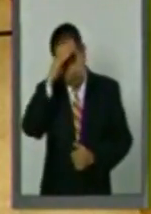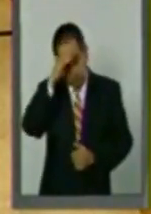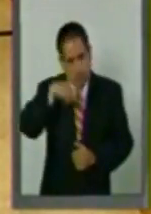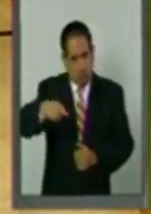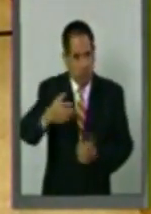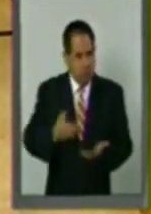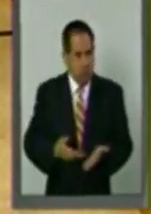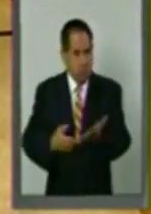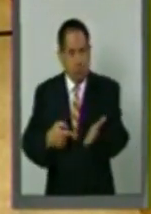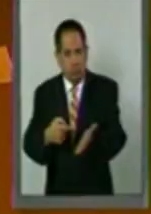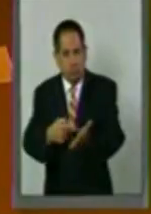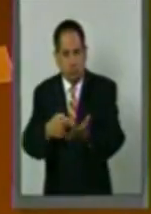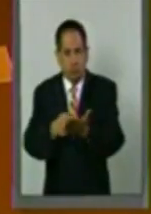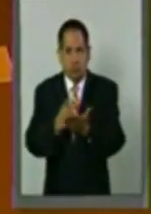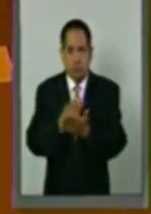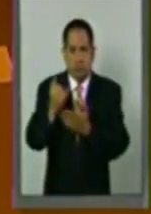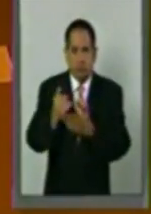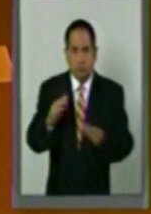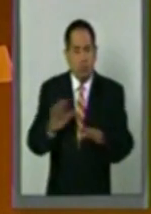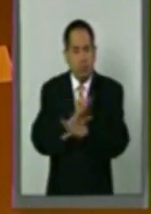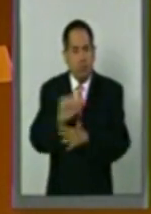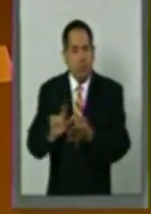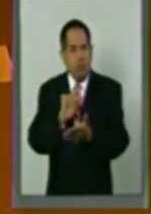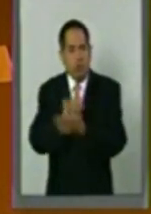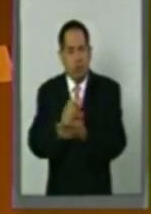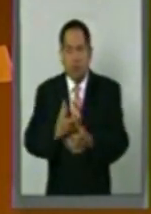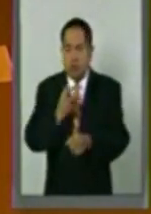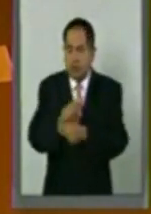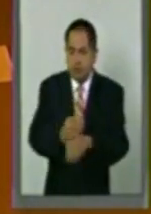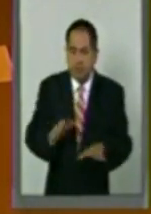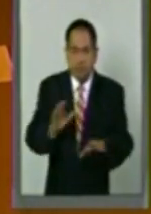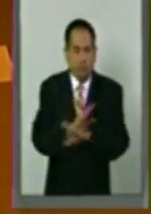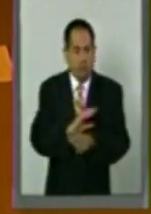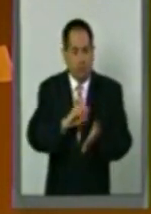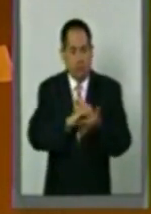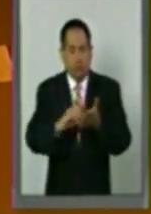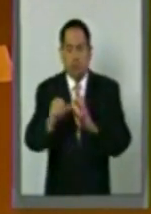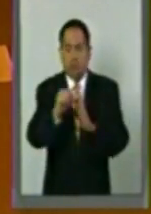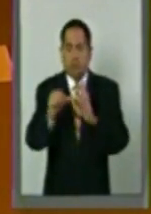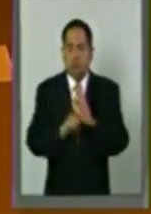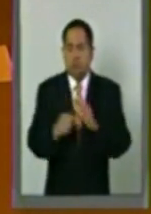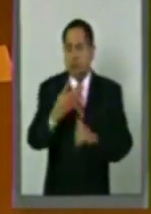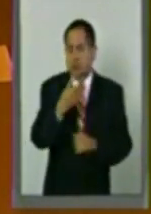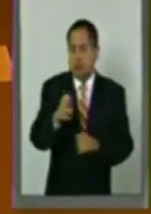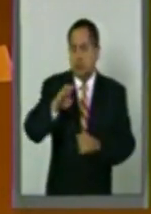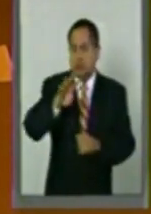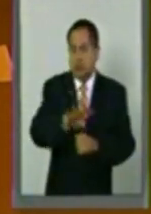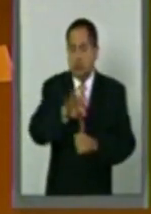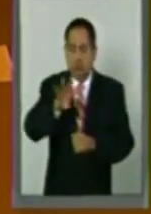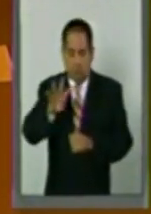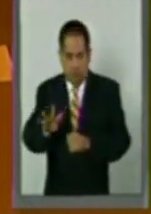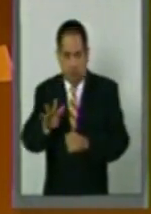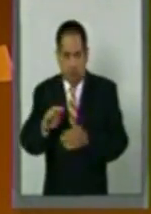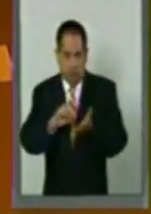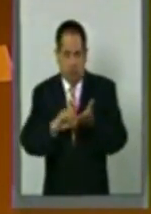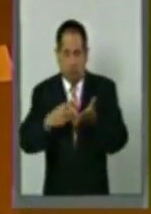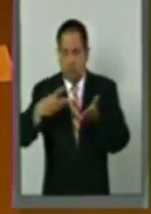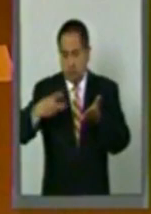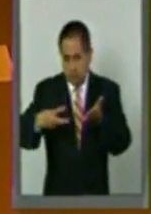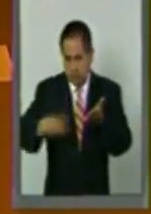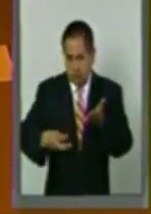presente iniciativa con proyecto de decreto que modifica la fracción tercera del artículo 444 del